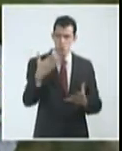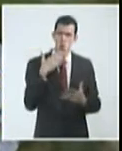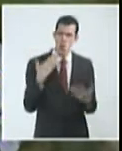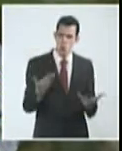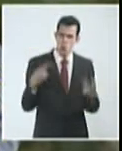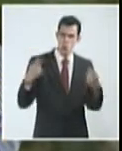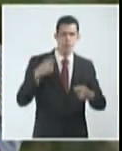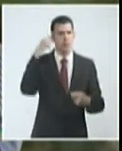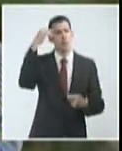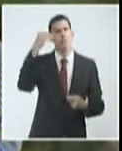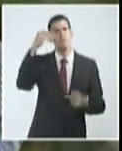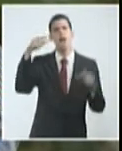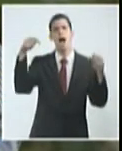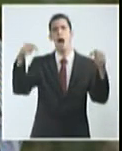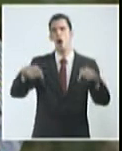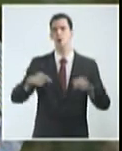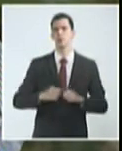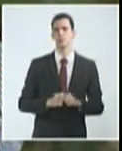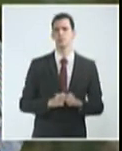regreso a la normalidad.